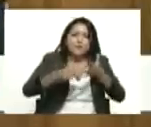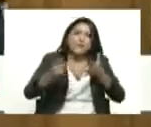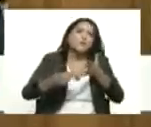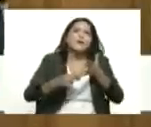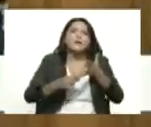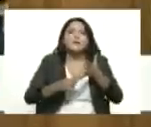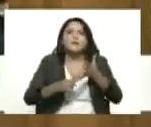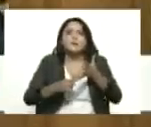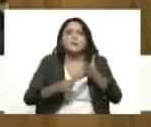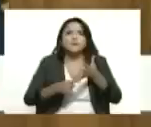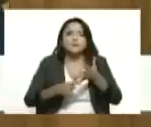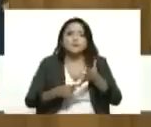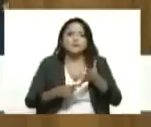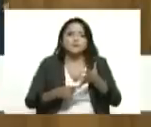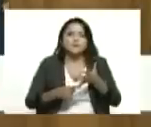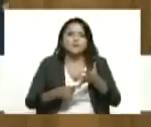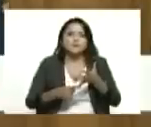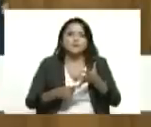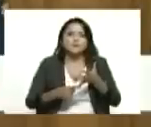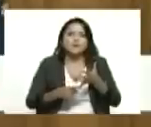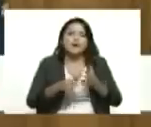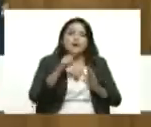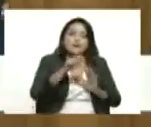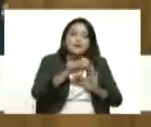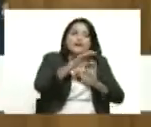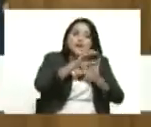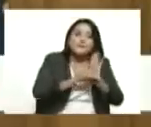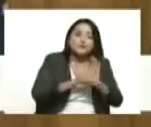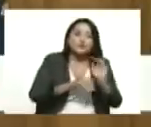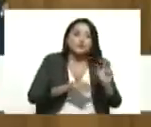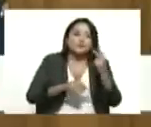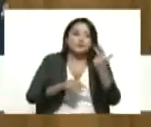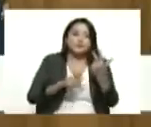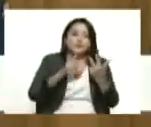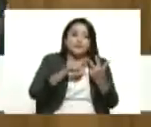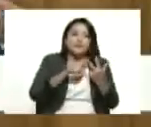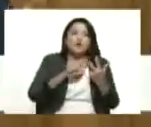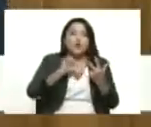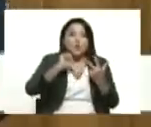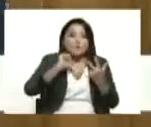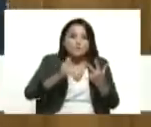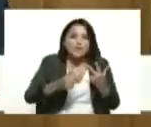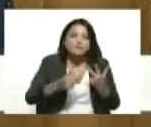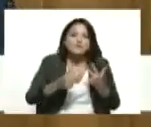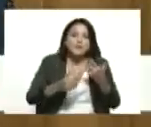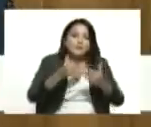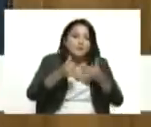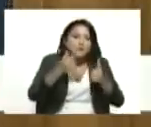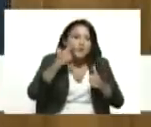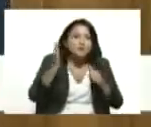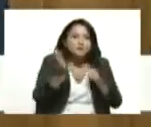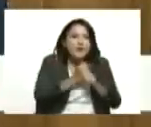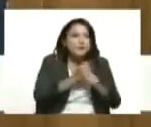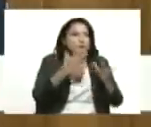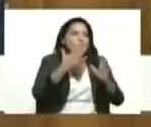Procedimiento para la extinción del dominio es el capítulo 3, se inicia el procedimiento, se identifican y localizan los